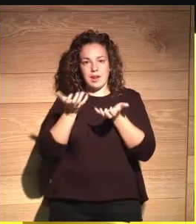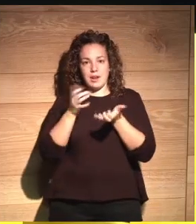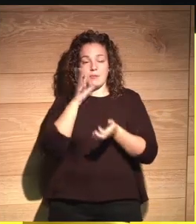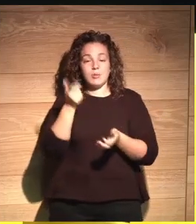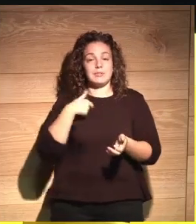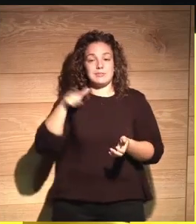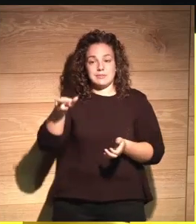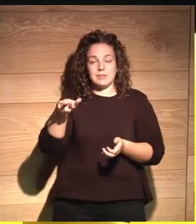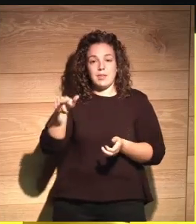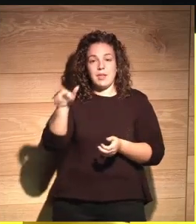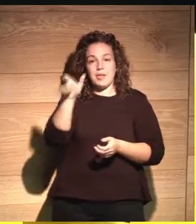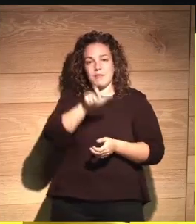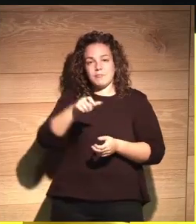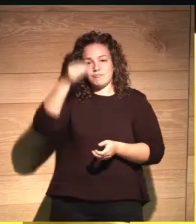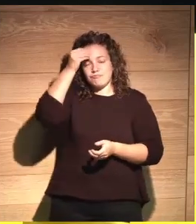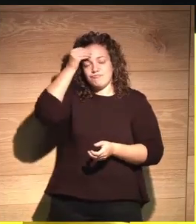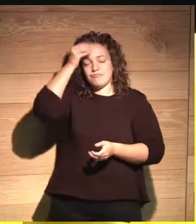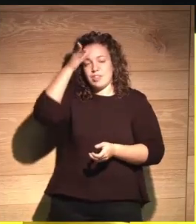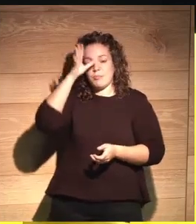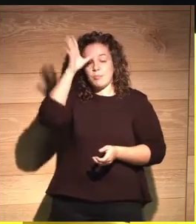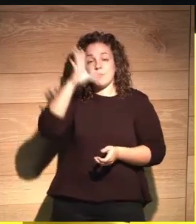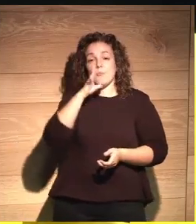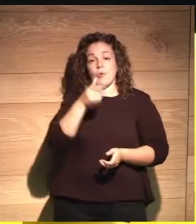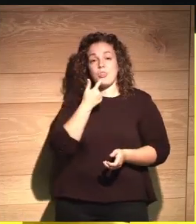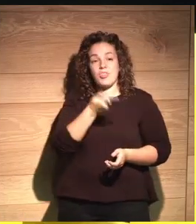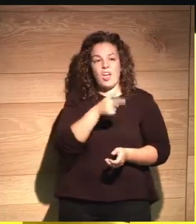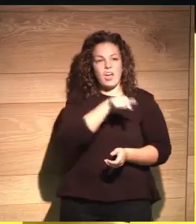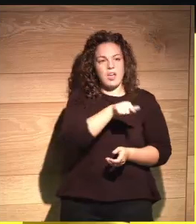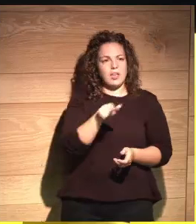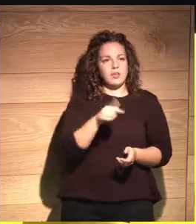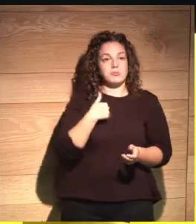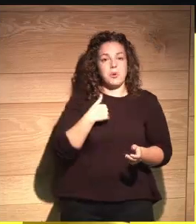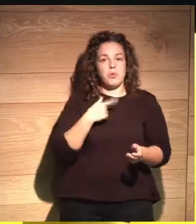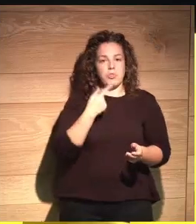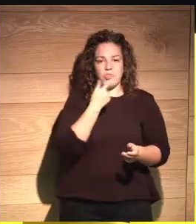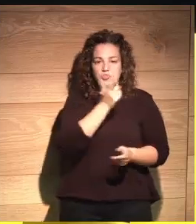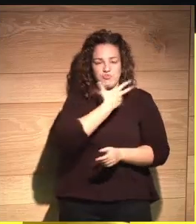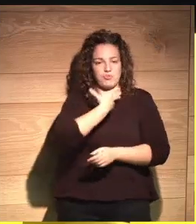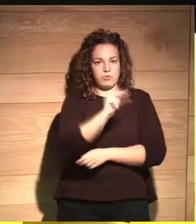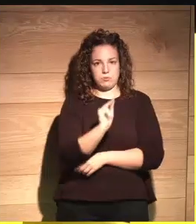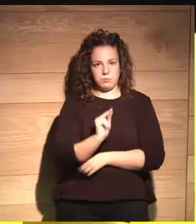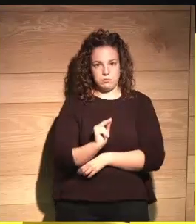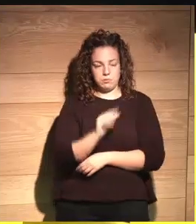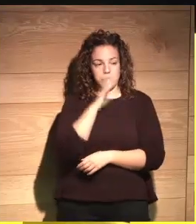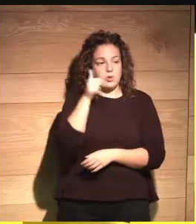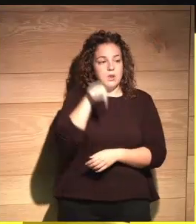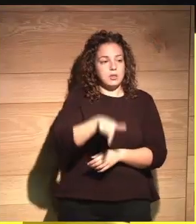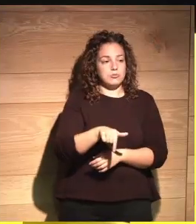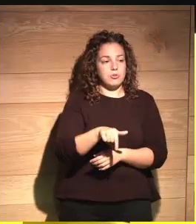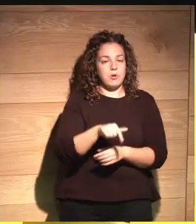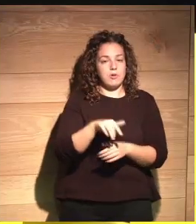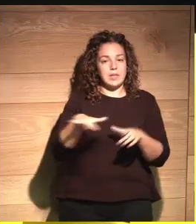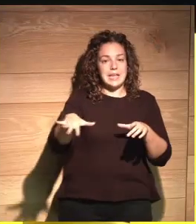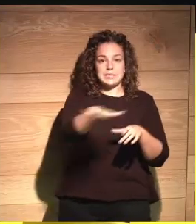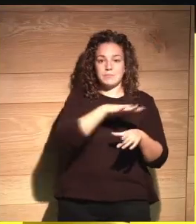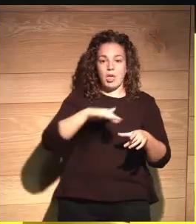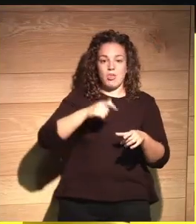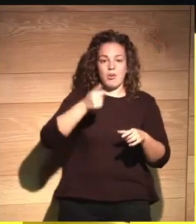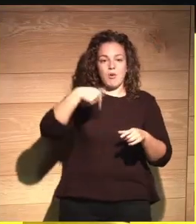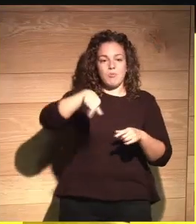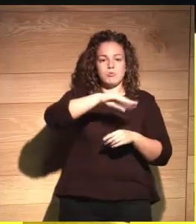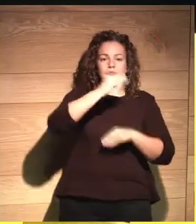tipos también son muy muy inteligentes dicen así aquí yo yo me negado no esto no es el espacio donde hacer